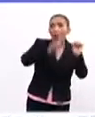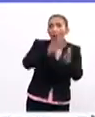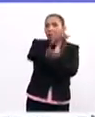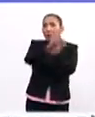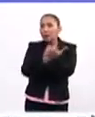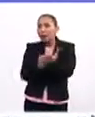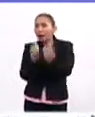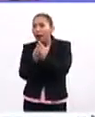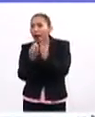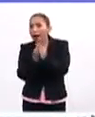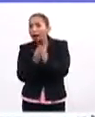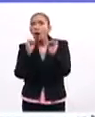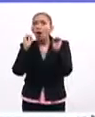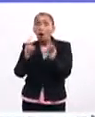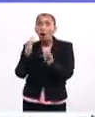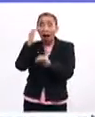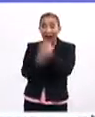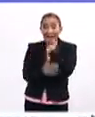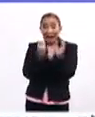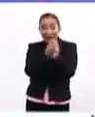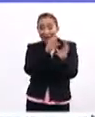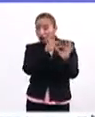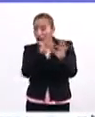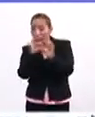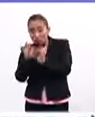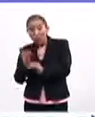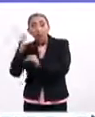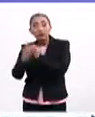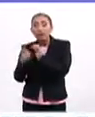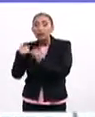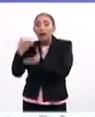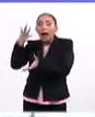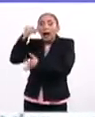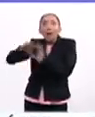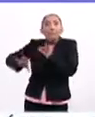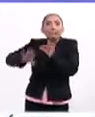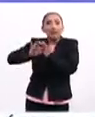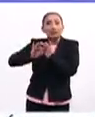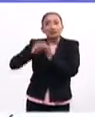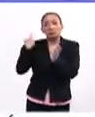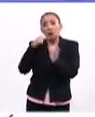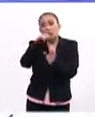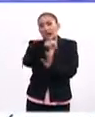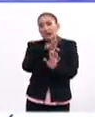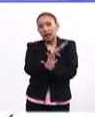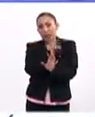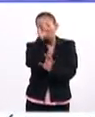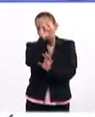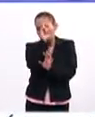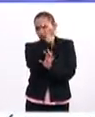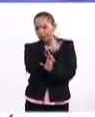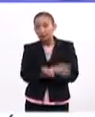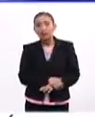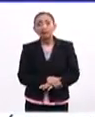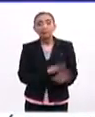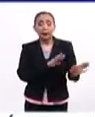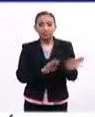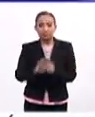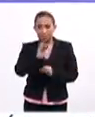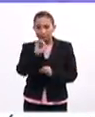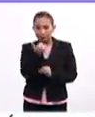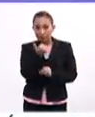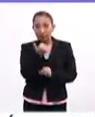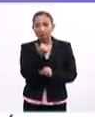utilizar. De igual manera el recurso informático, o sea, el recurso informático está sugerido, ¿no? Y además, pues también, y esa es